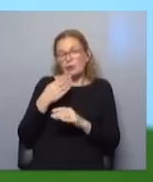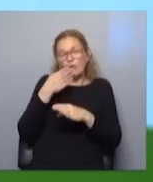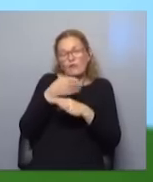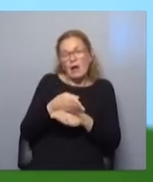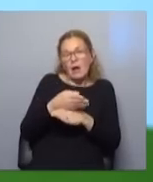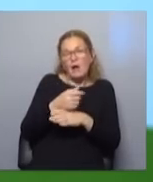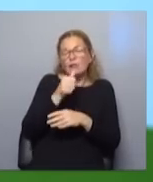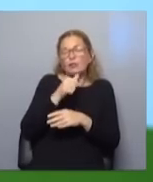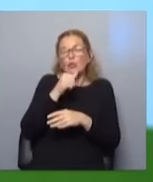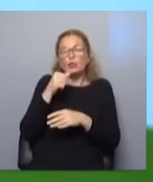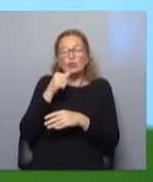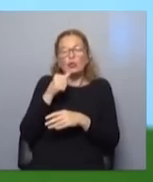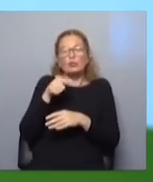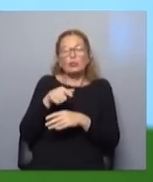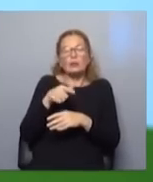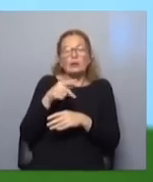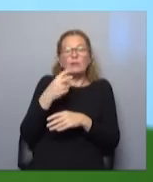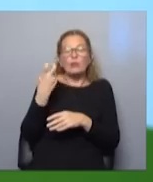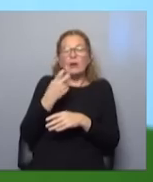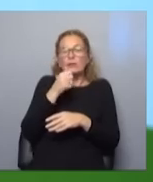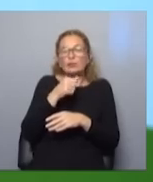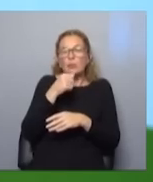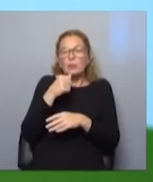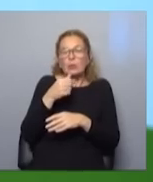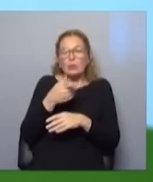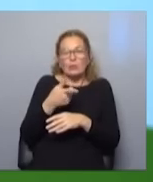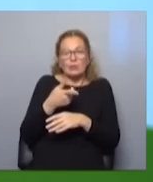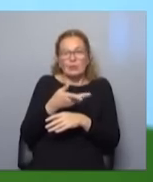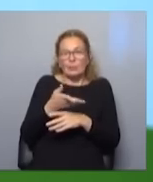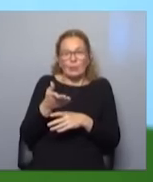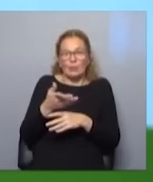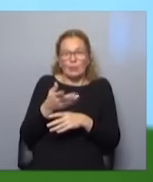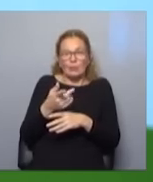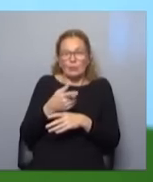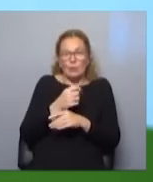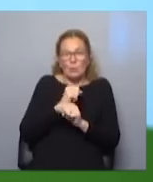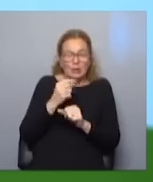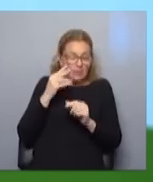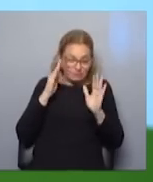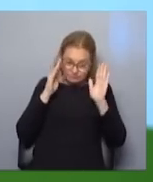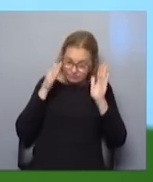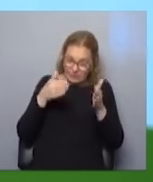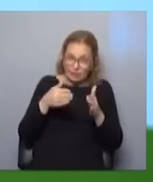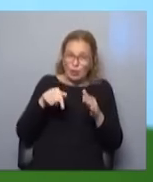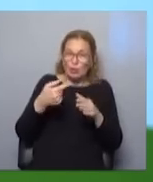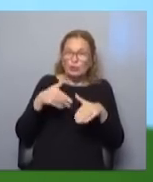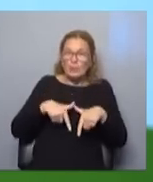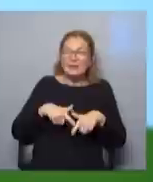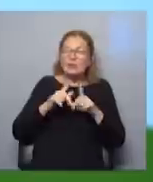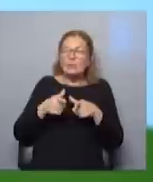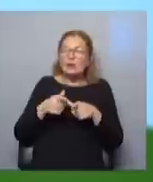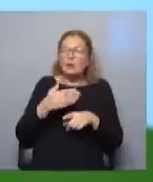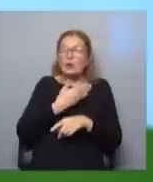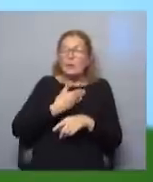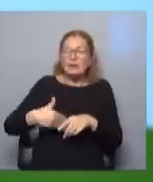alguna solución habitacional tú tienes que resolver el tema infraestructura eso no puede distraerse con los otros ministerios también con